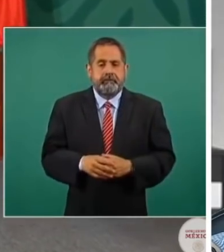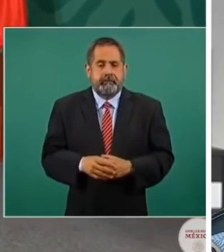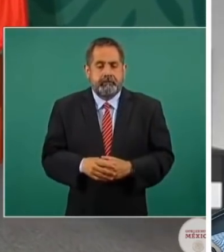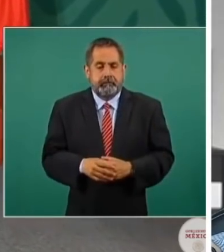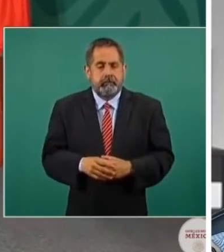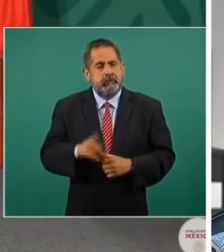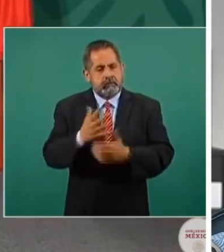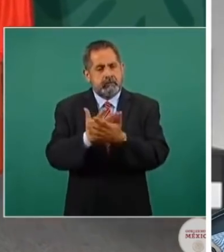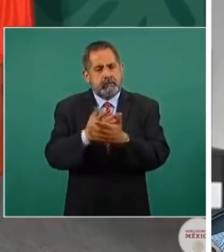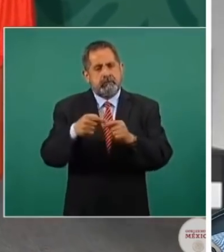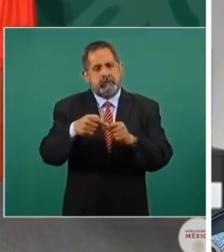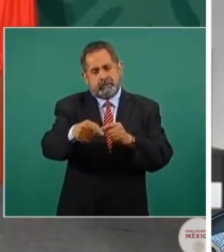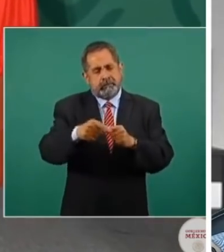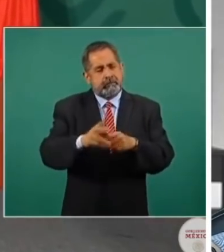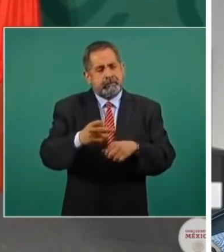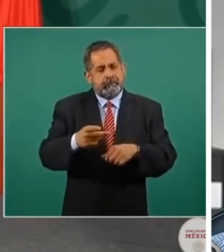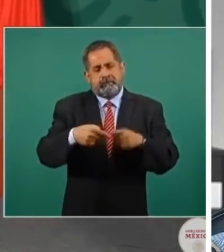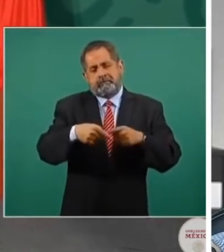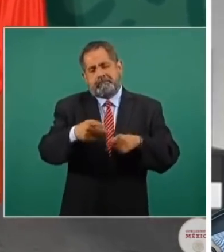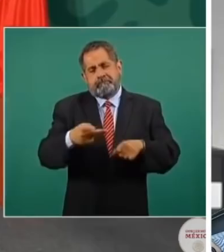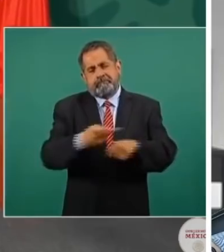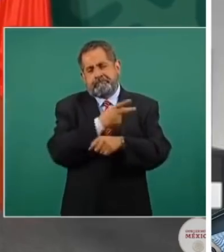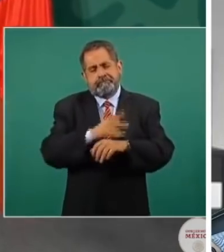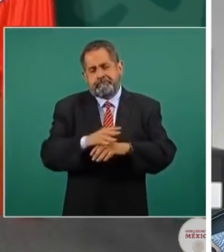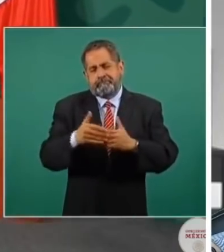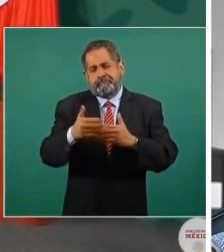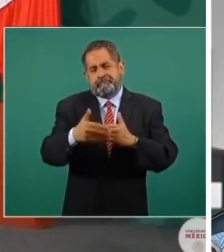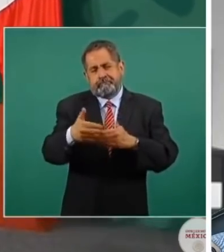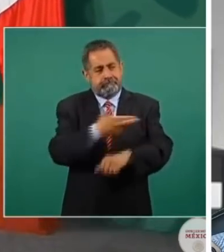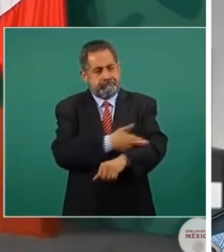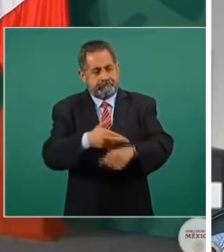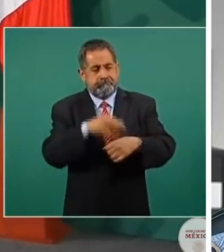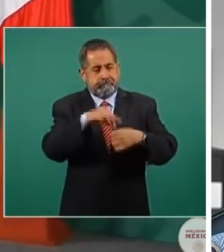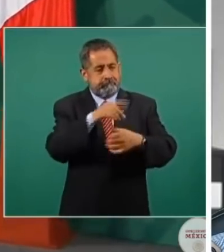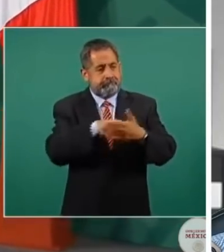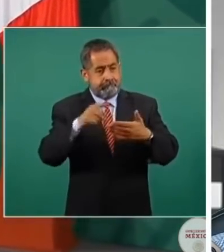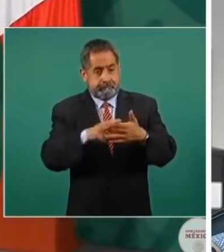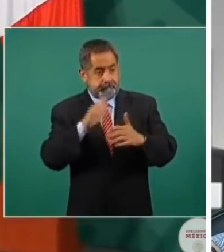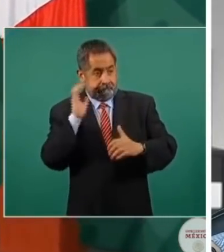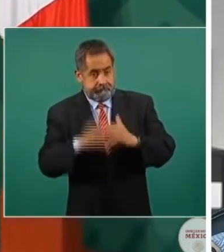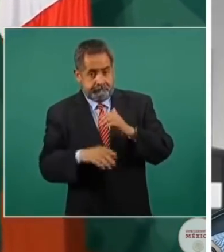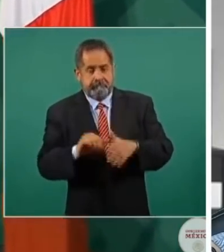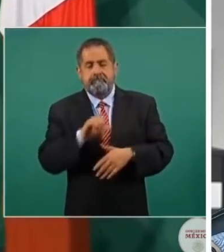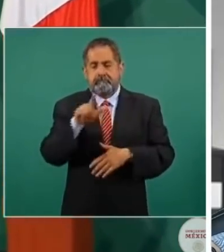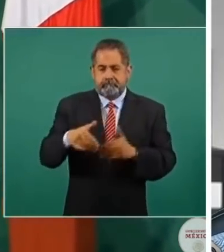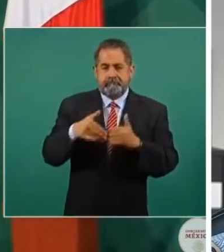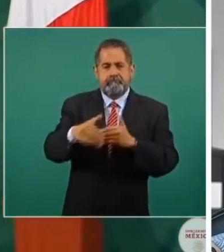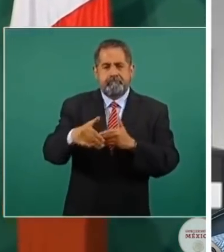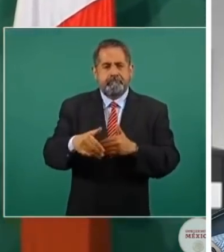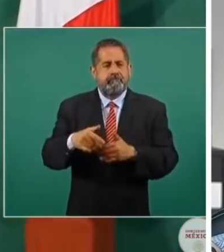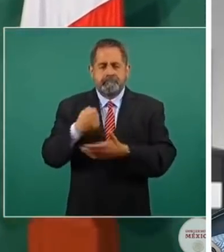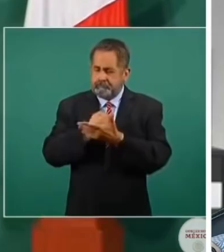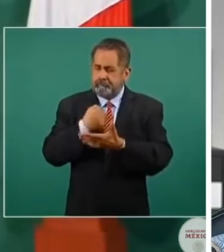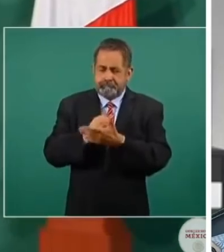México, donde ampliaron por 2 años más el mandato de Arturo Saldívar, presidente de la Suprema Corte de Justicia